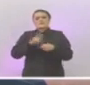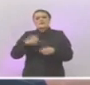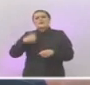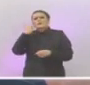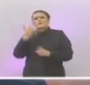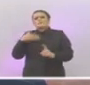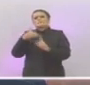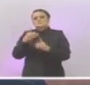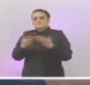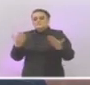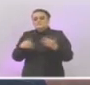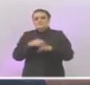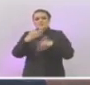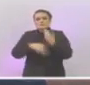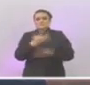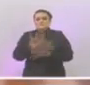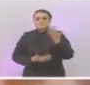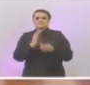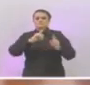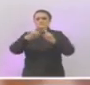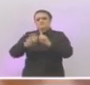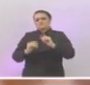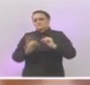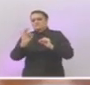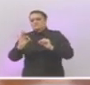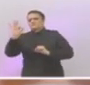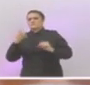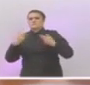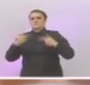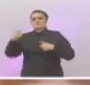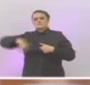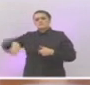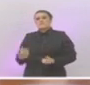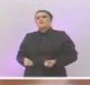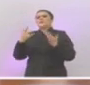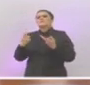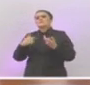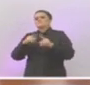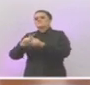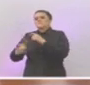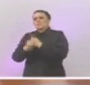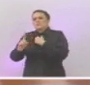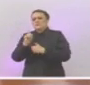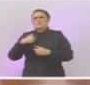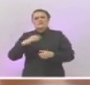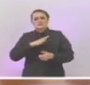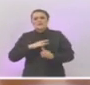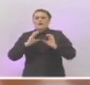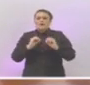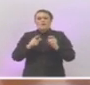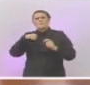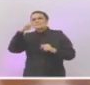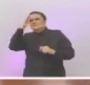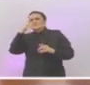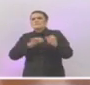propósito de dar seguimiento a índices y patrones delictivos en el estado, así como para adoptar estrategias más